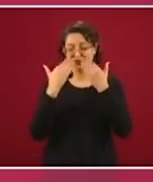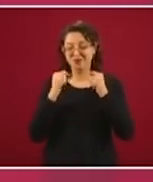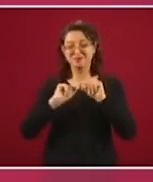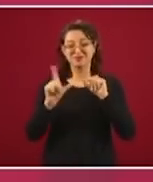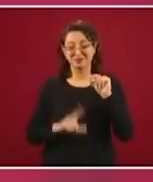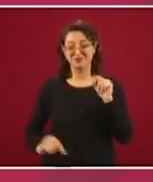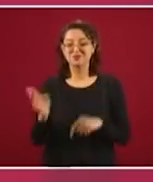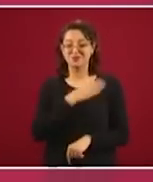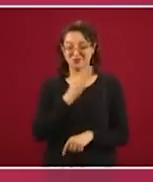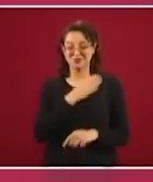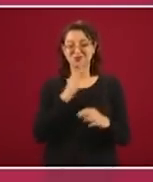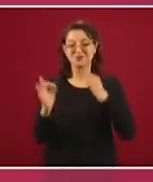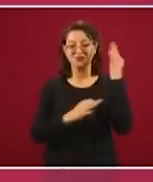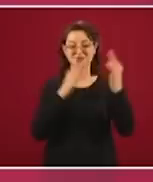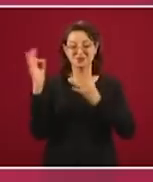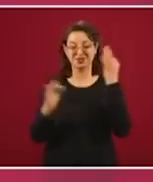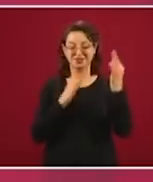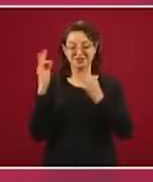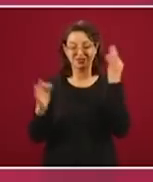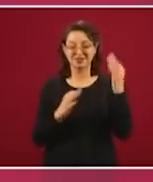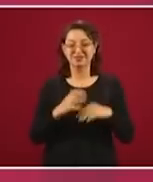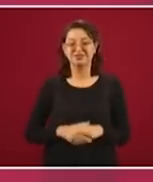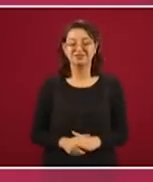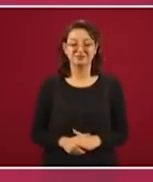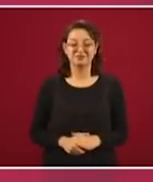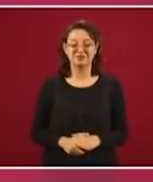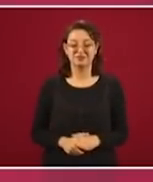Es buena, ¿sí? Y estamos